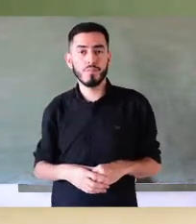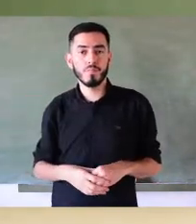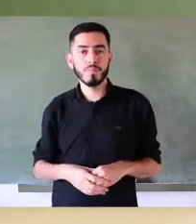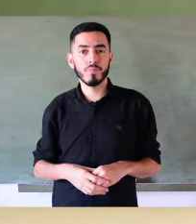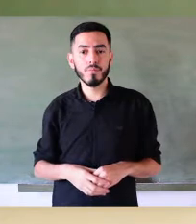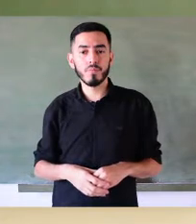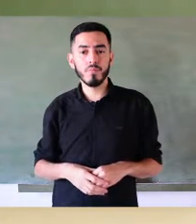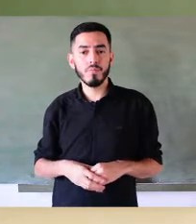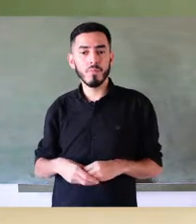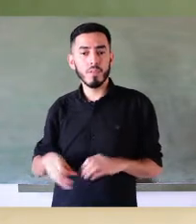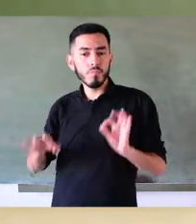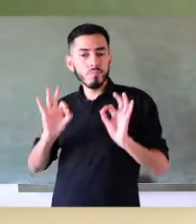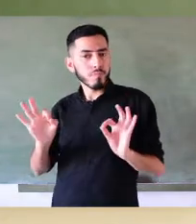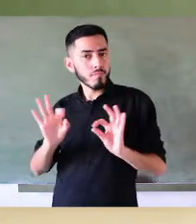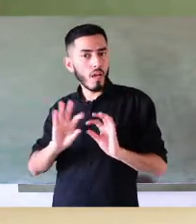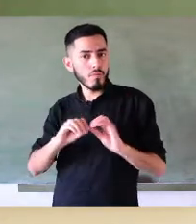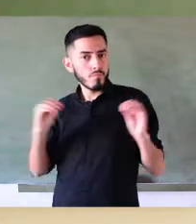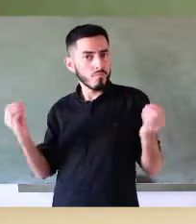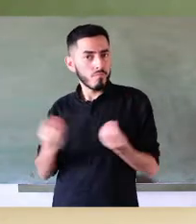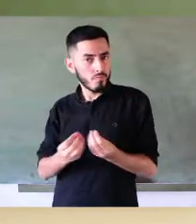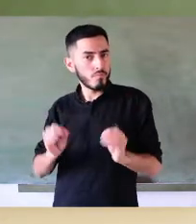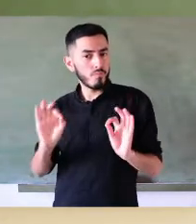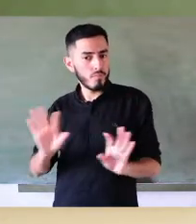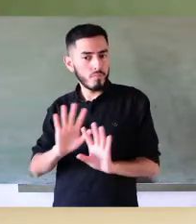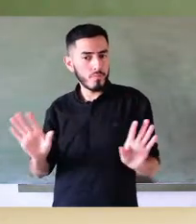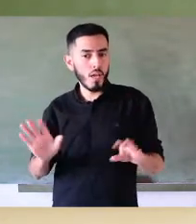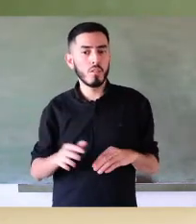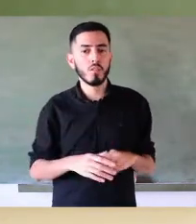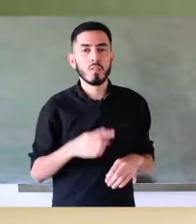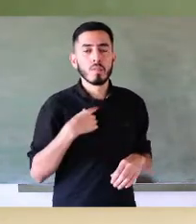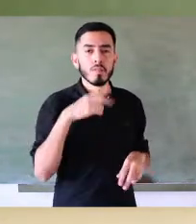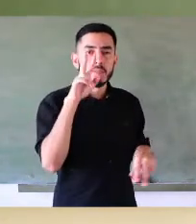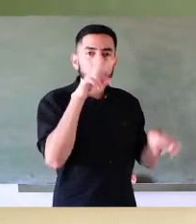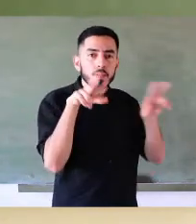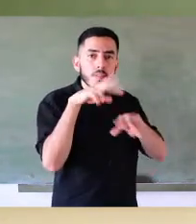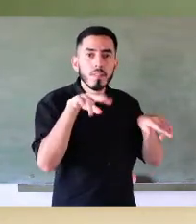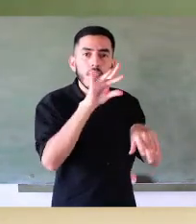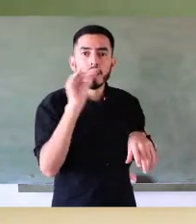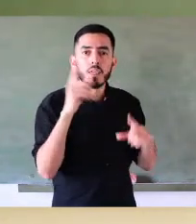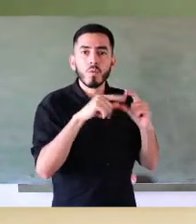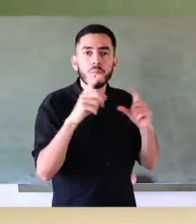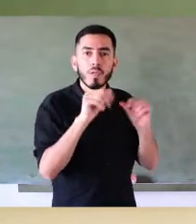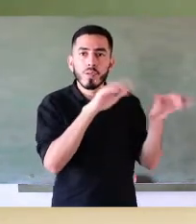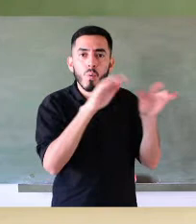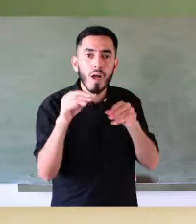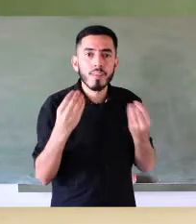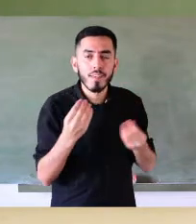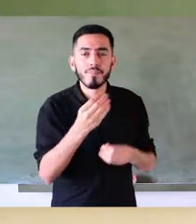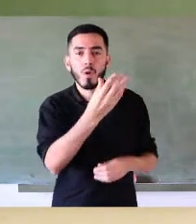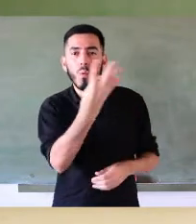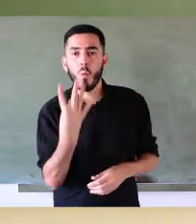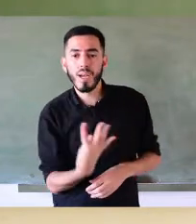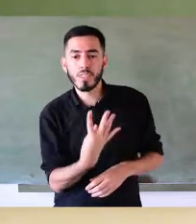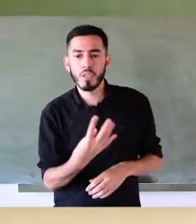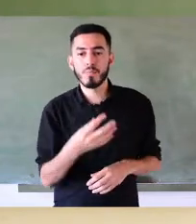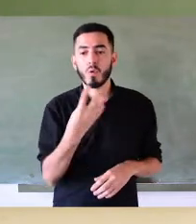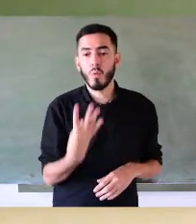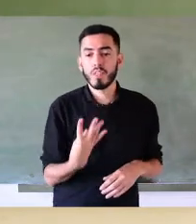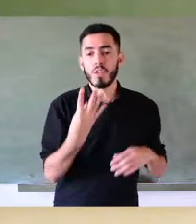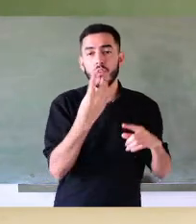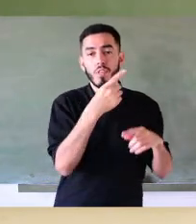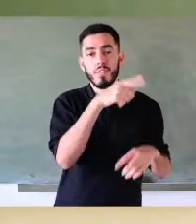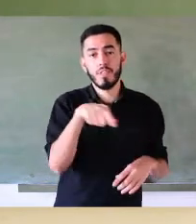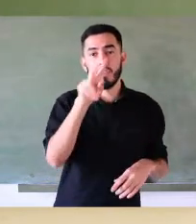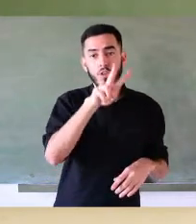Una vez que tenemos esto, podemos resolver, por lo tanto, busco como un denominador 4. 4 dividido a 2 son 2, por